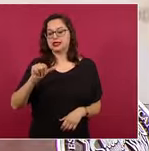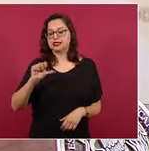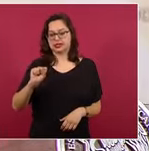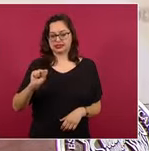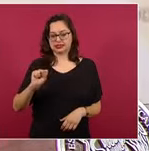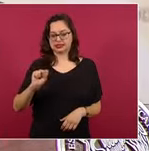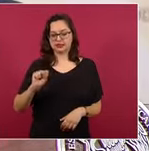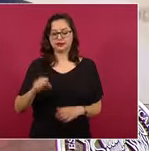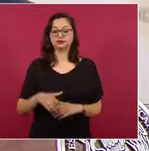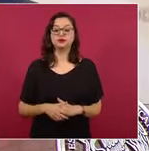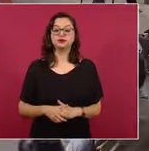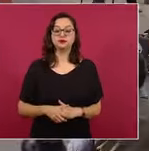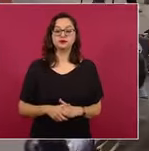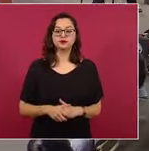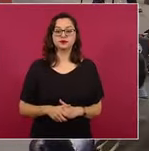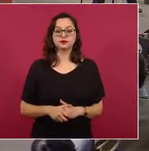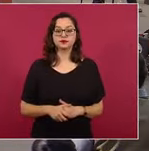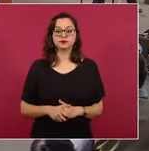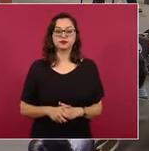Entonces,